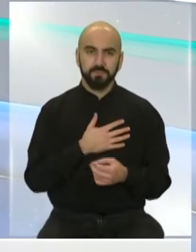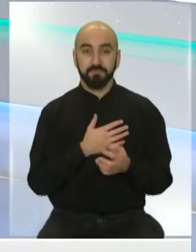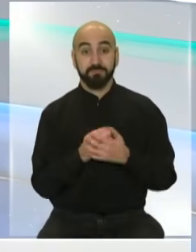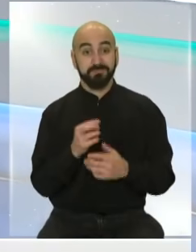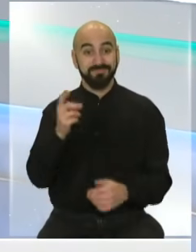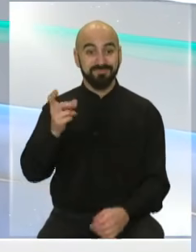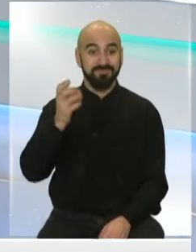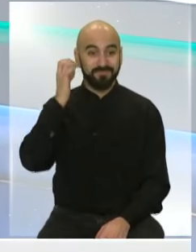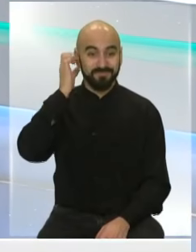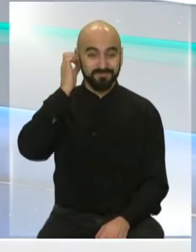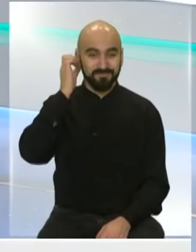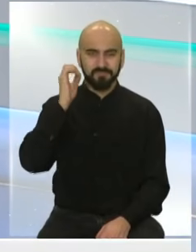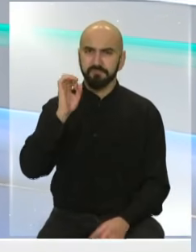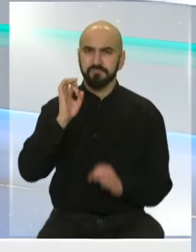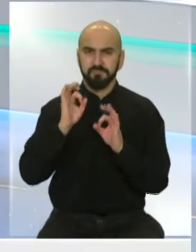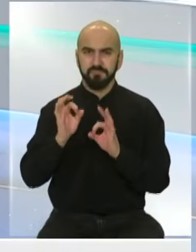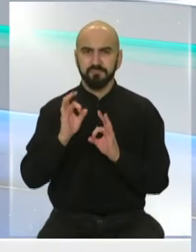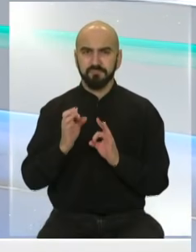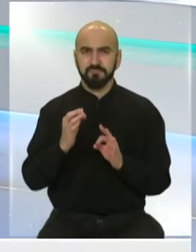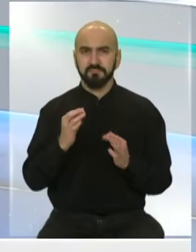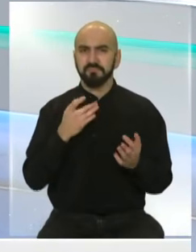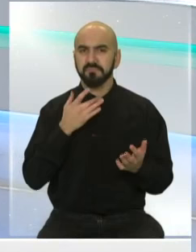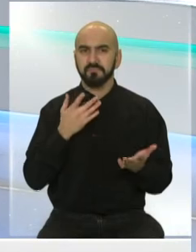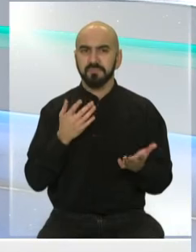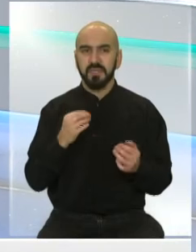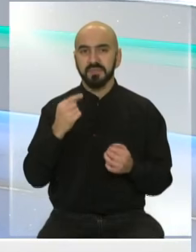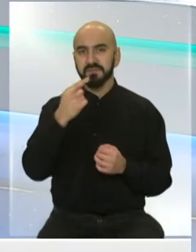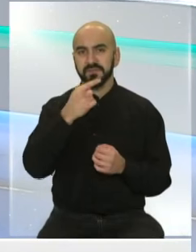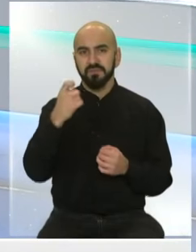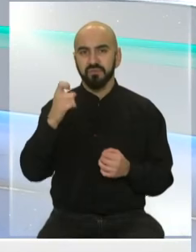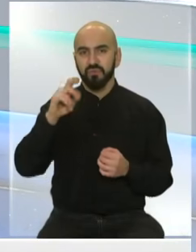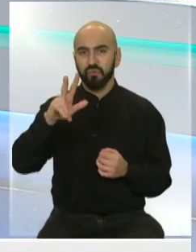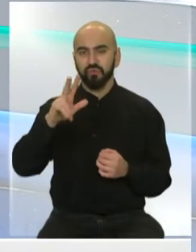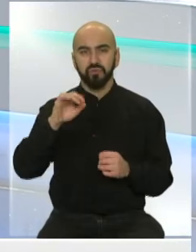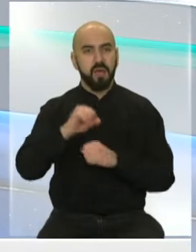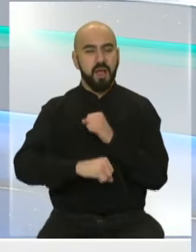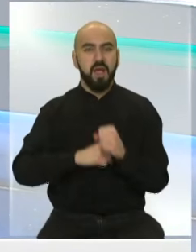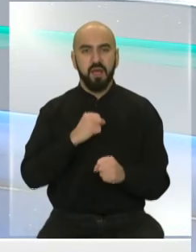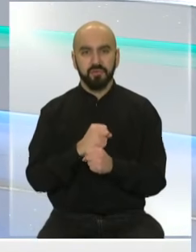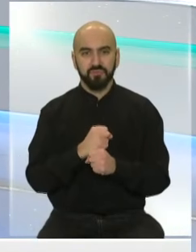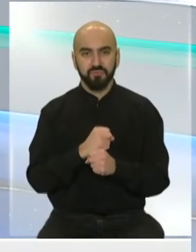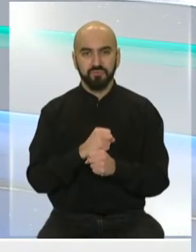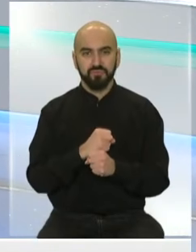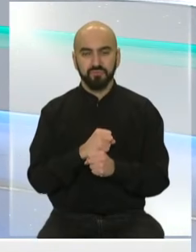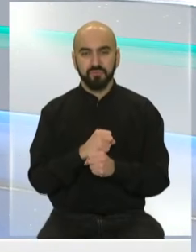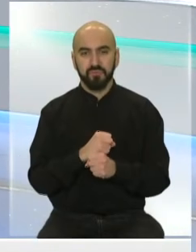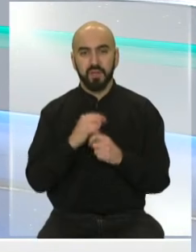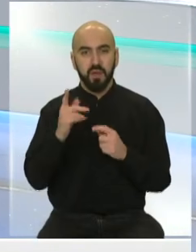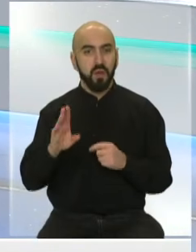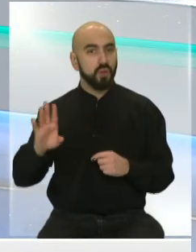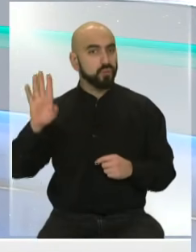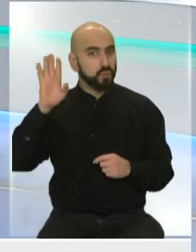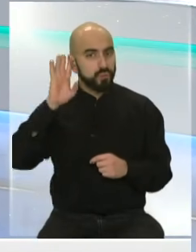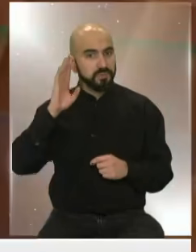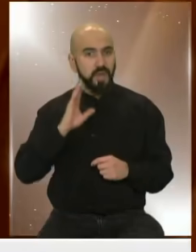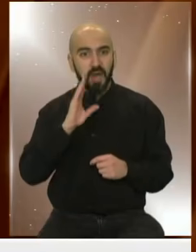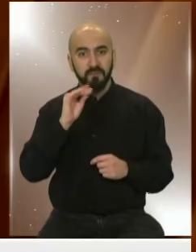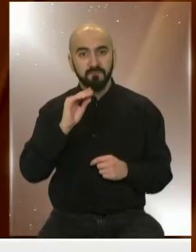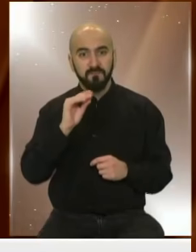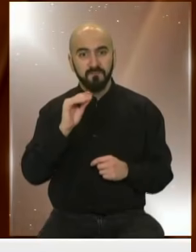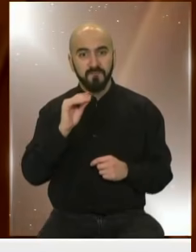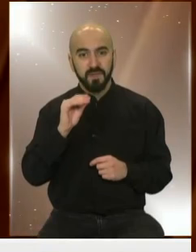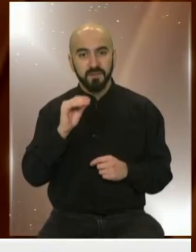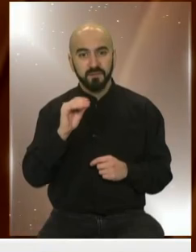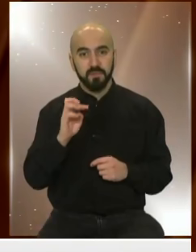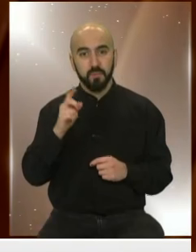ella es muy particular, no solo por su edad, tiene 108 años, sino que al escucharla hablar, incluso si tú te fijas,